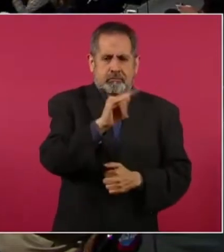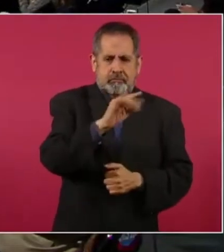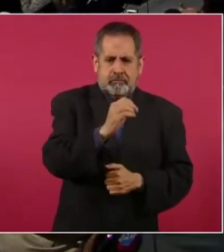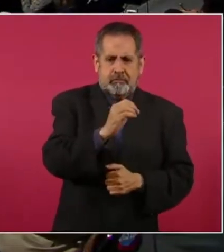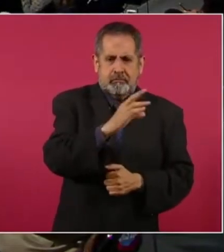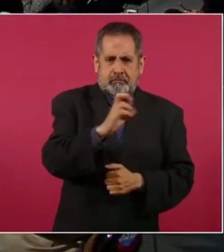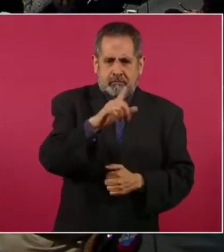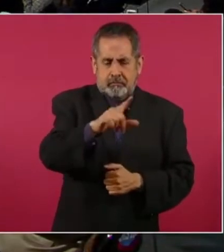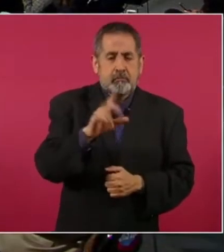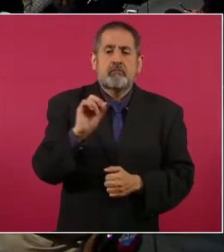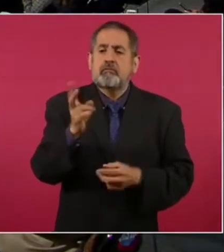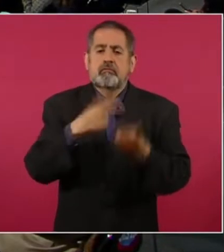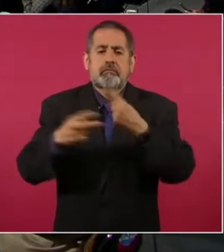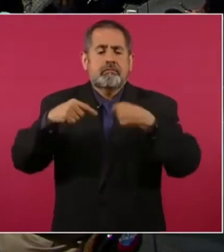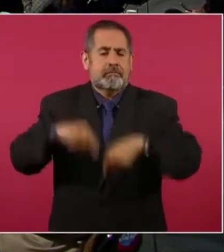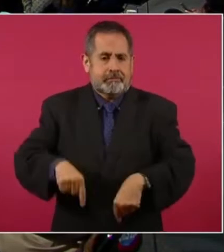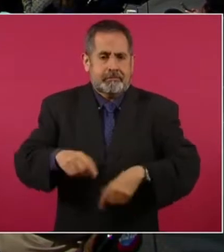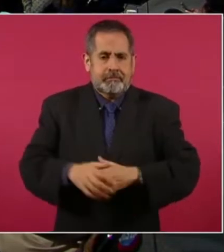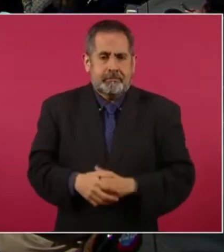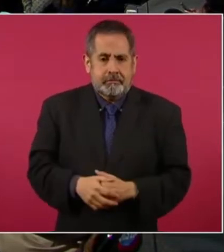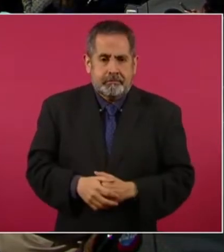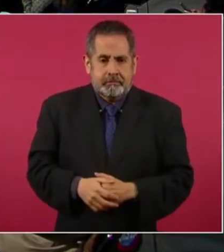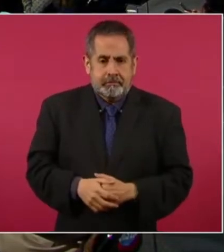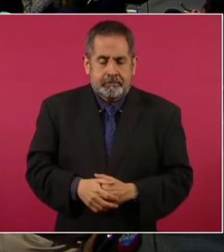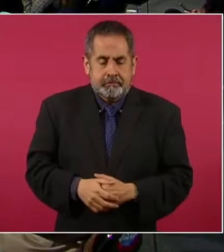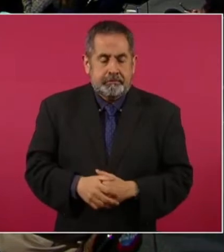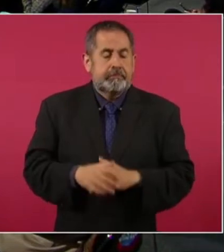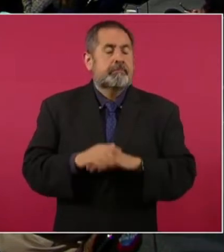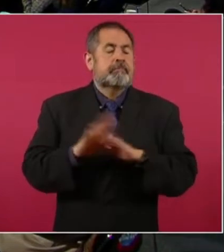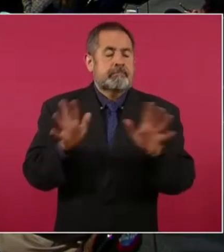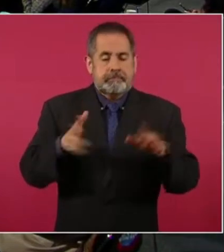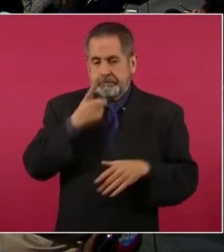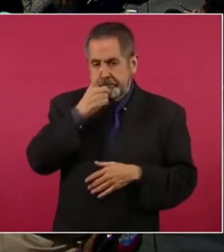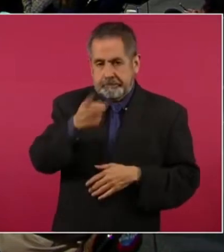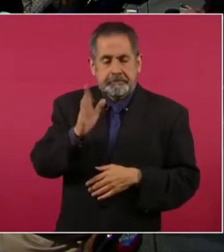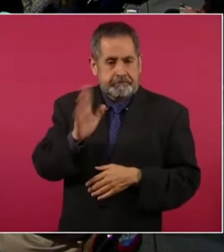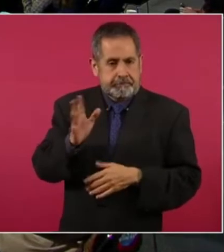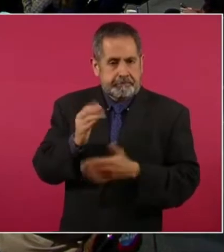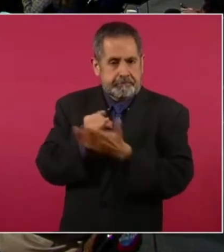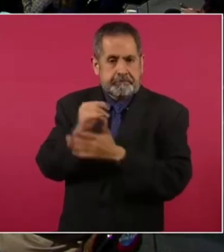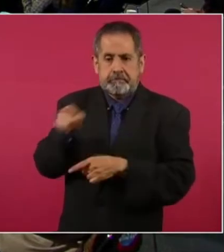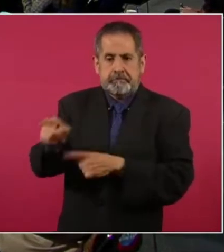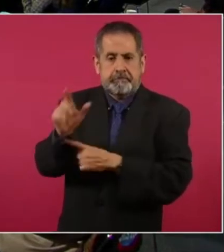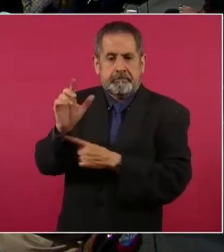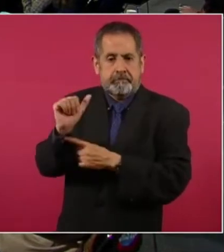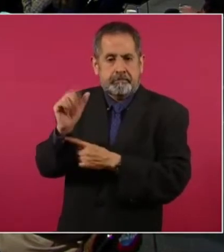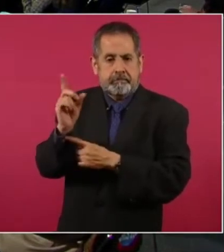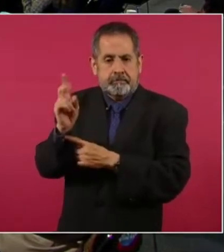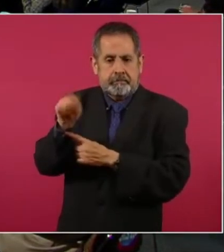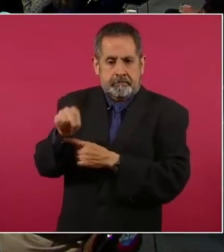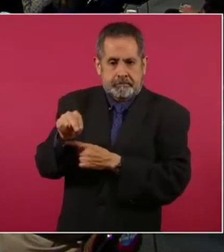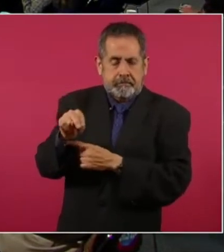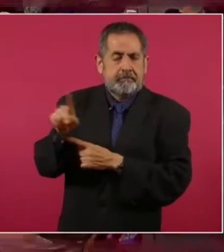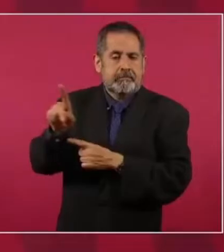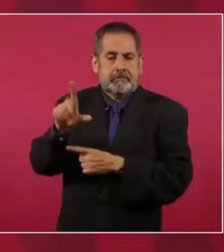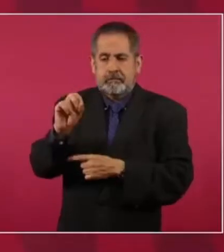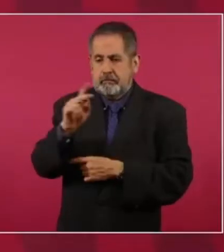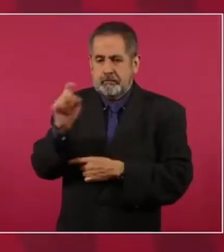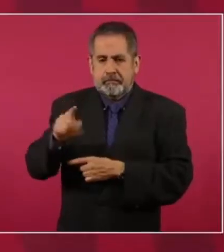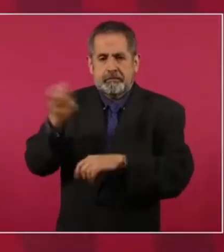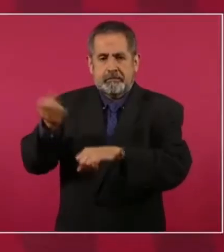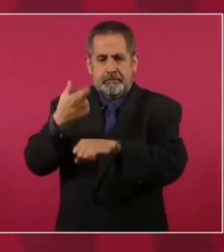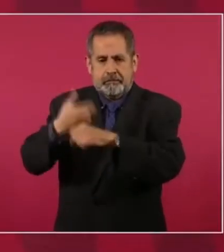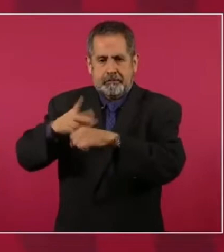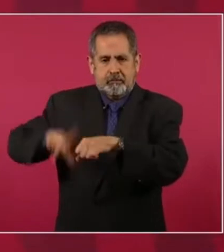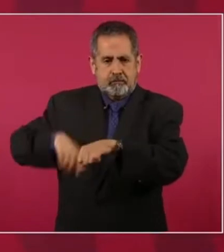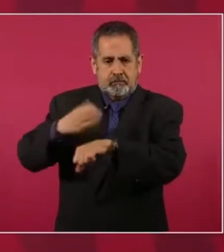usted aquí en Palacio Nacional, presidente. Lo va a recibir Adán Augusto López Hernández, secretario de